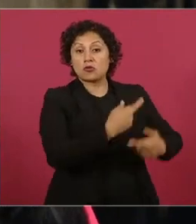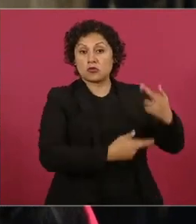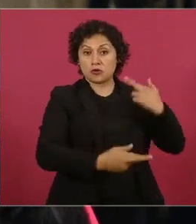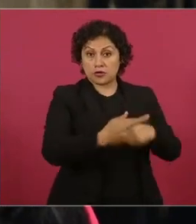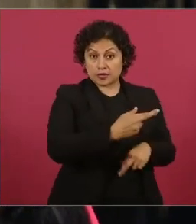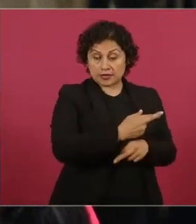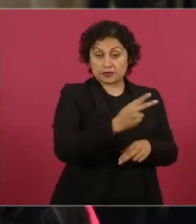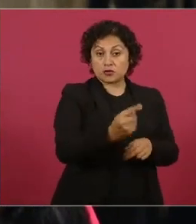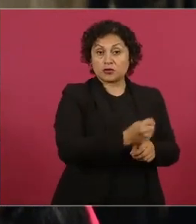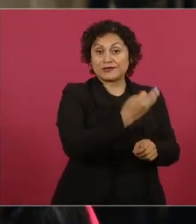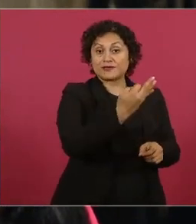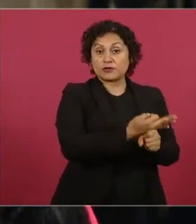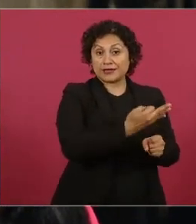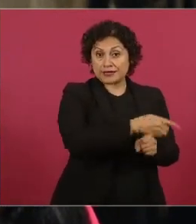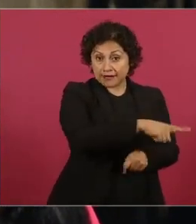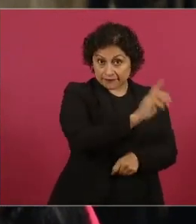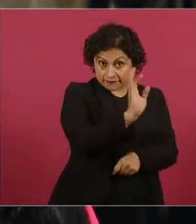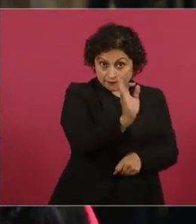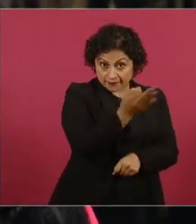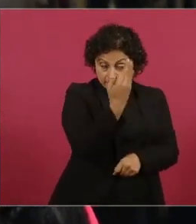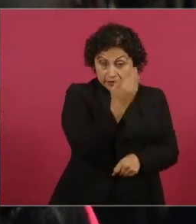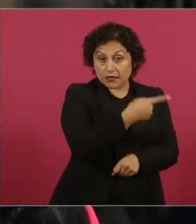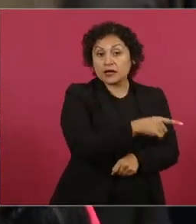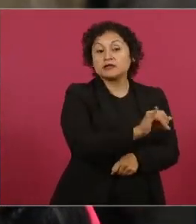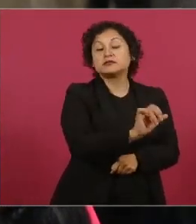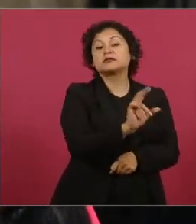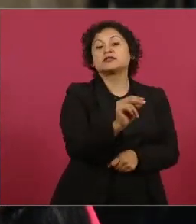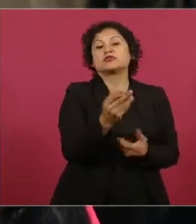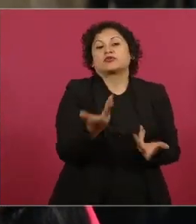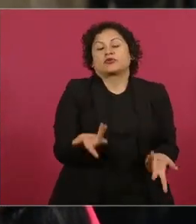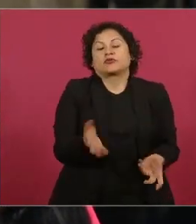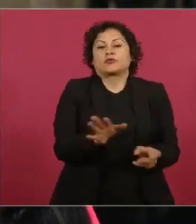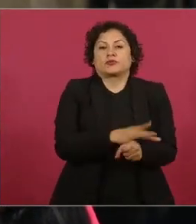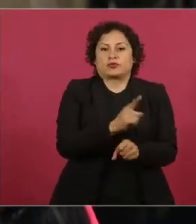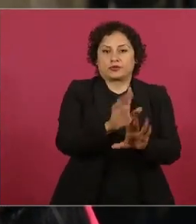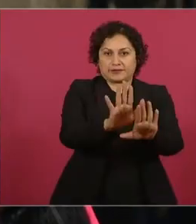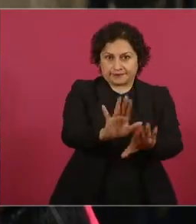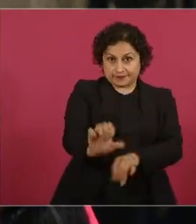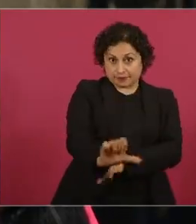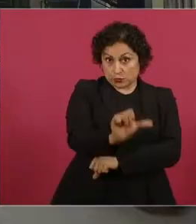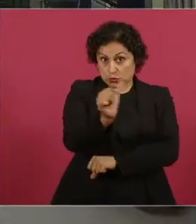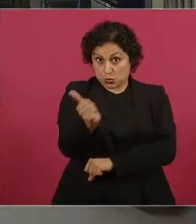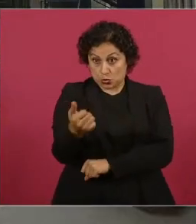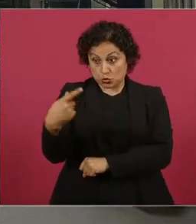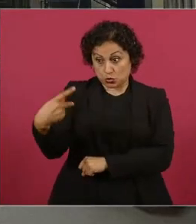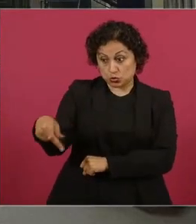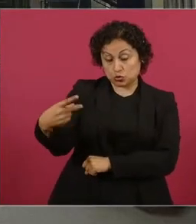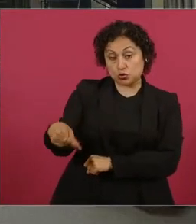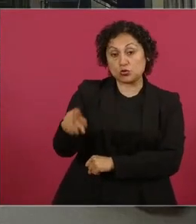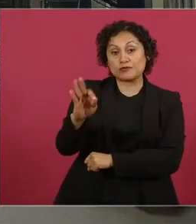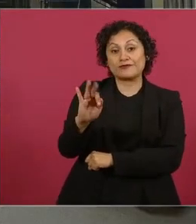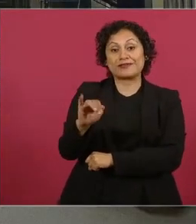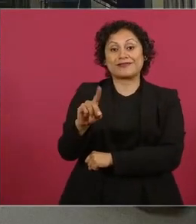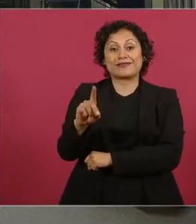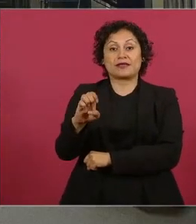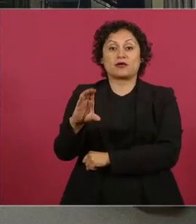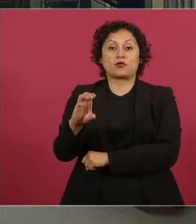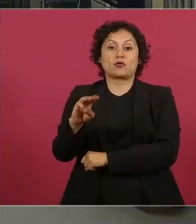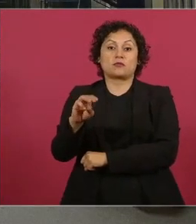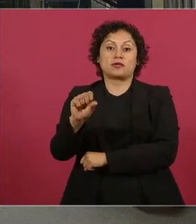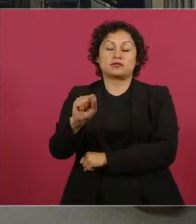a la tesorería de la federación? Porque también hay otro caso, los fideicomisos en estos